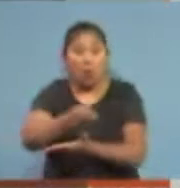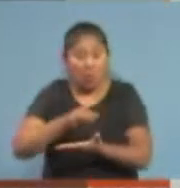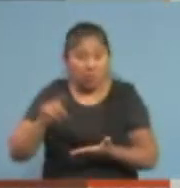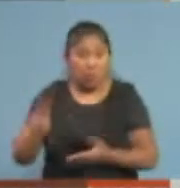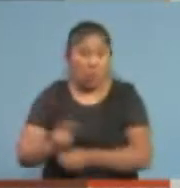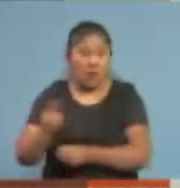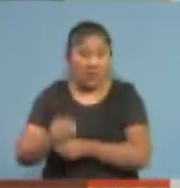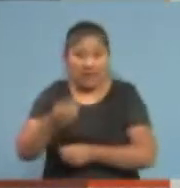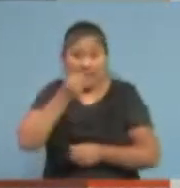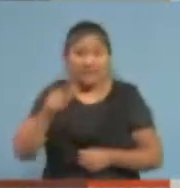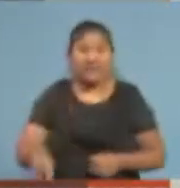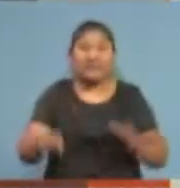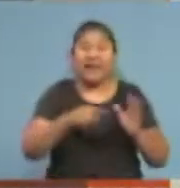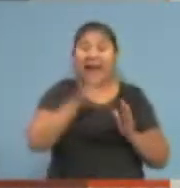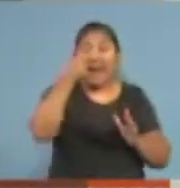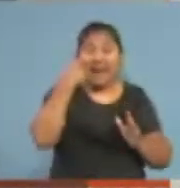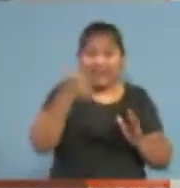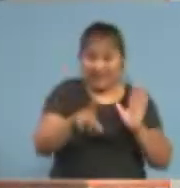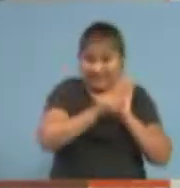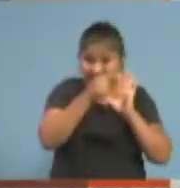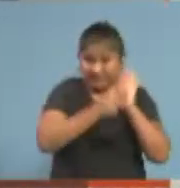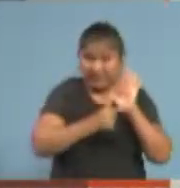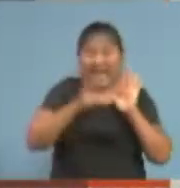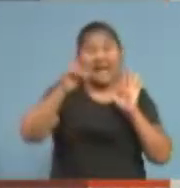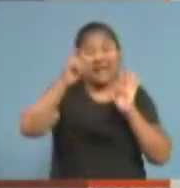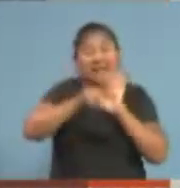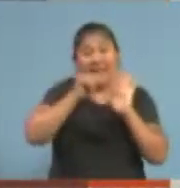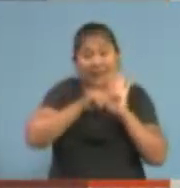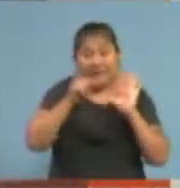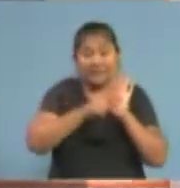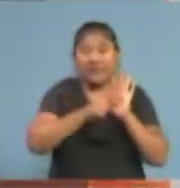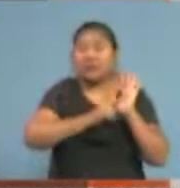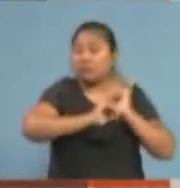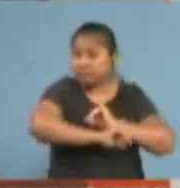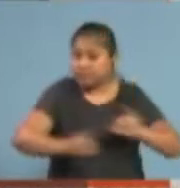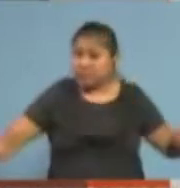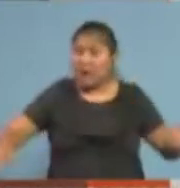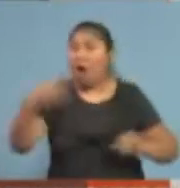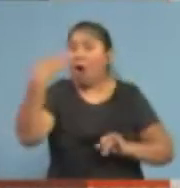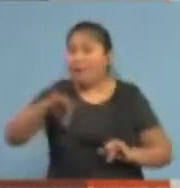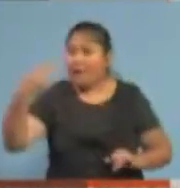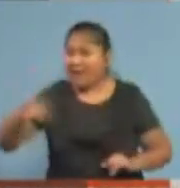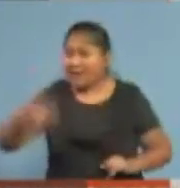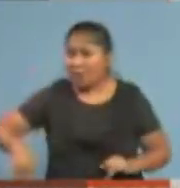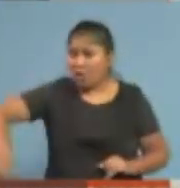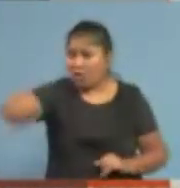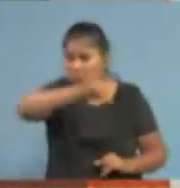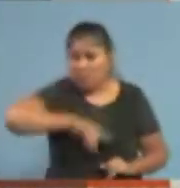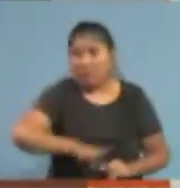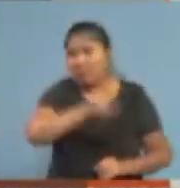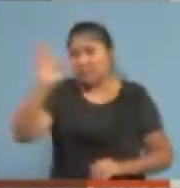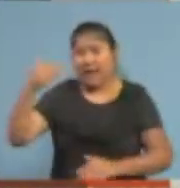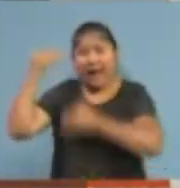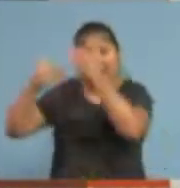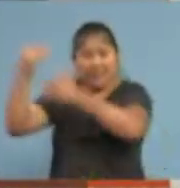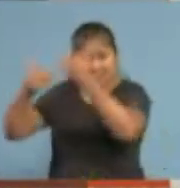ya sacó el decreto a fin del año pasado son obligatorios para todo el mundo así como el carnet sanitario es obligatorio para la